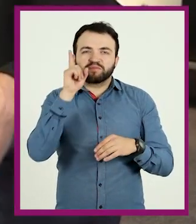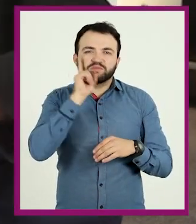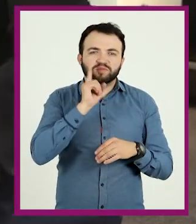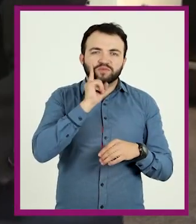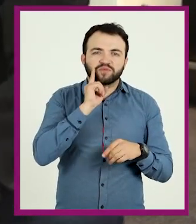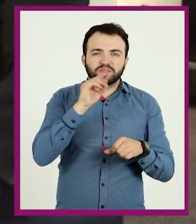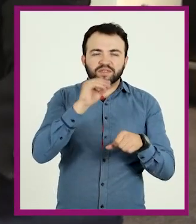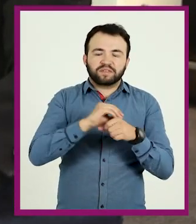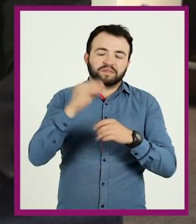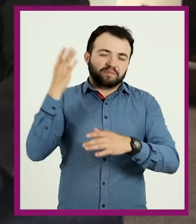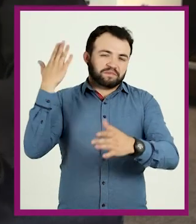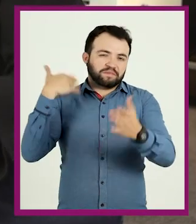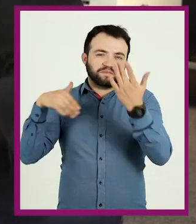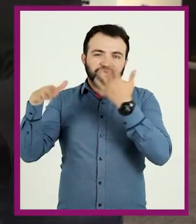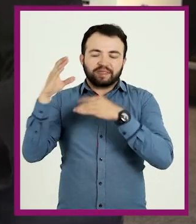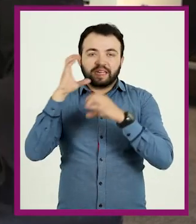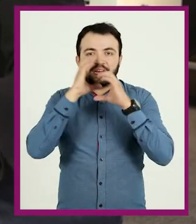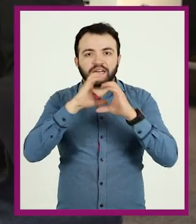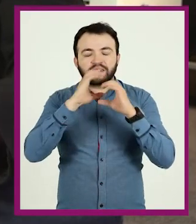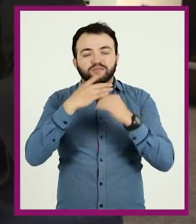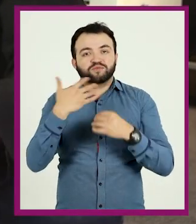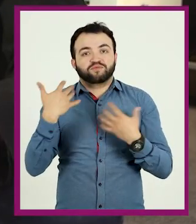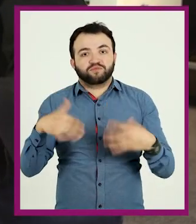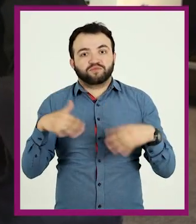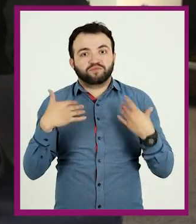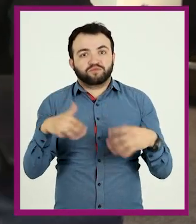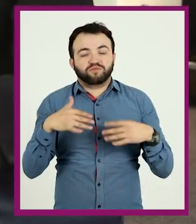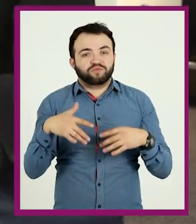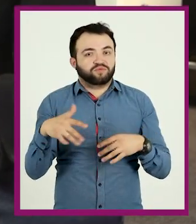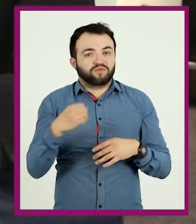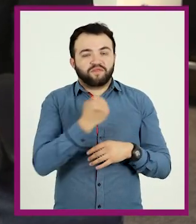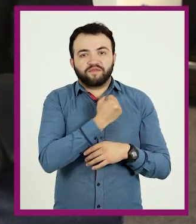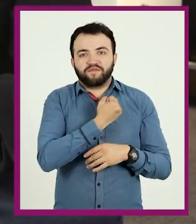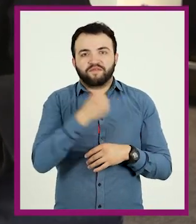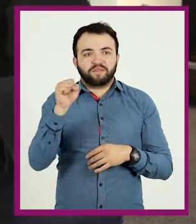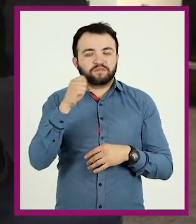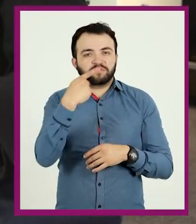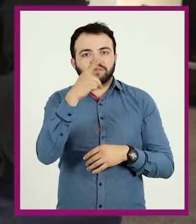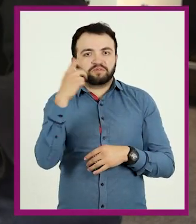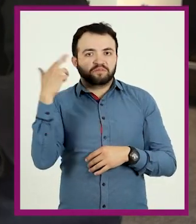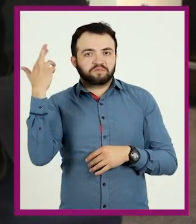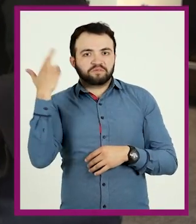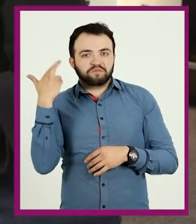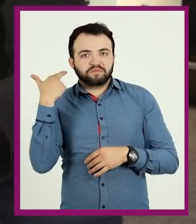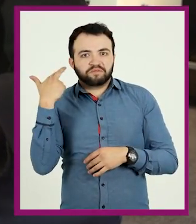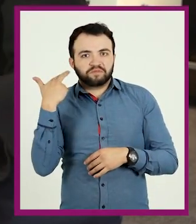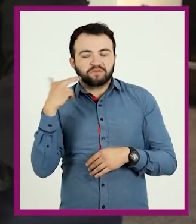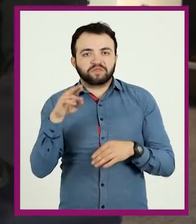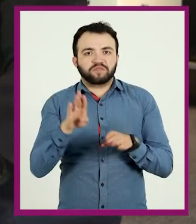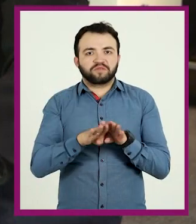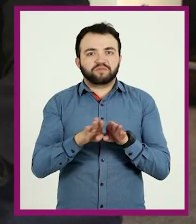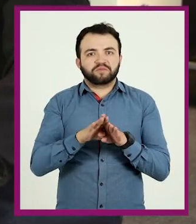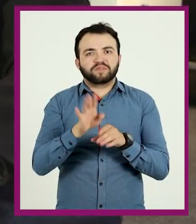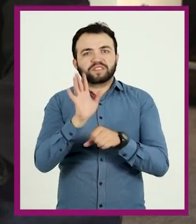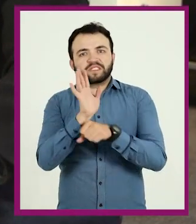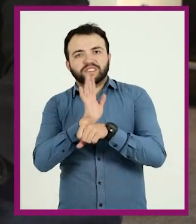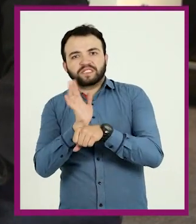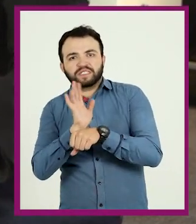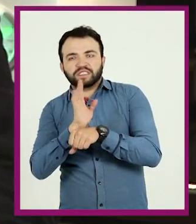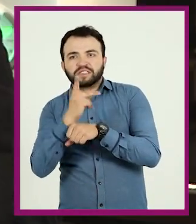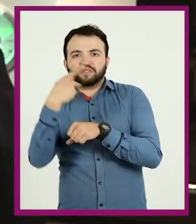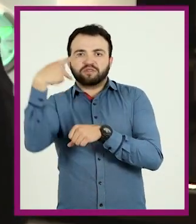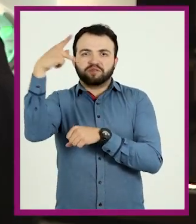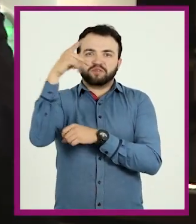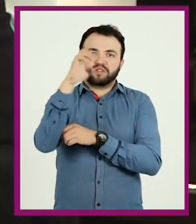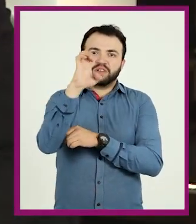grandes cantantes del siglo XX. Ella fue una estrella, digamos, de la naciente radio, de la naciente industria del cine en